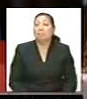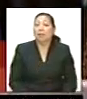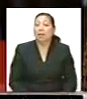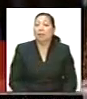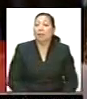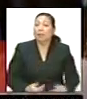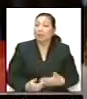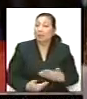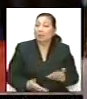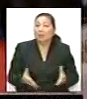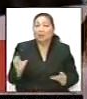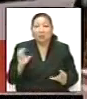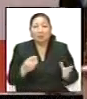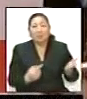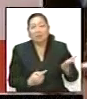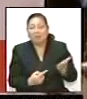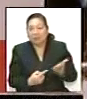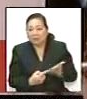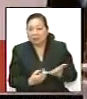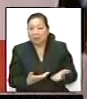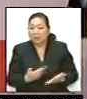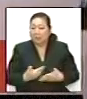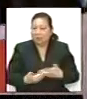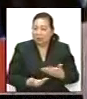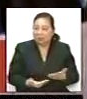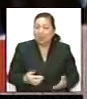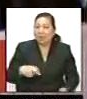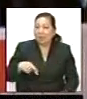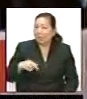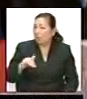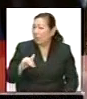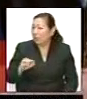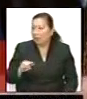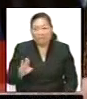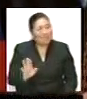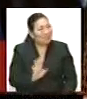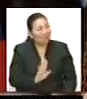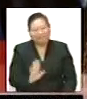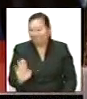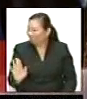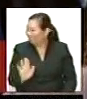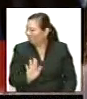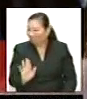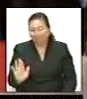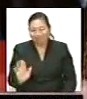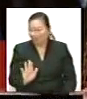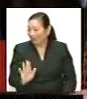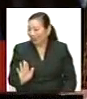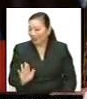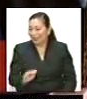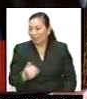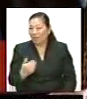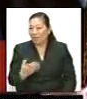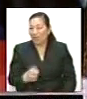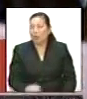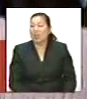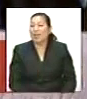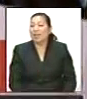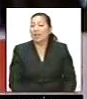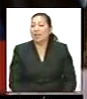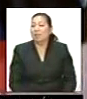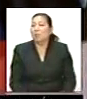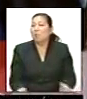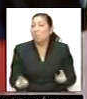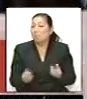seguir hablando de ciencia, tecnología, el avance de las pymes. Las pymes no logran insertarse, por ejemplo, en el Foro Asia-Pacífico. Son